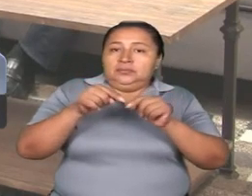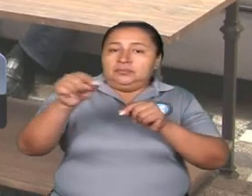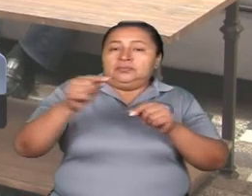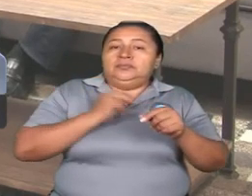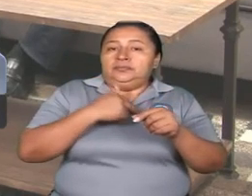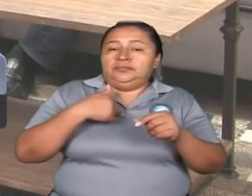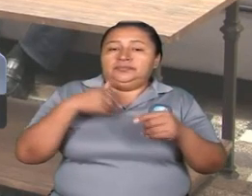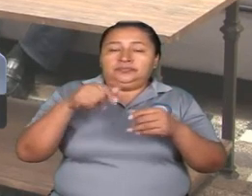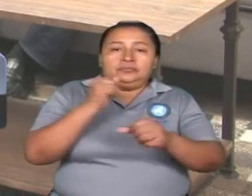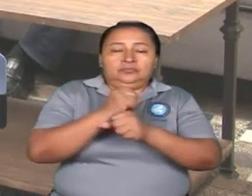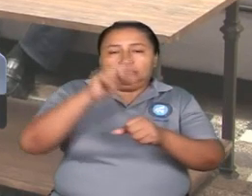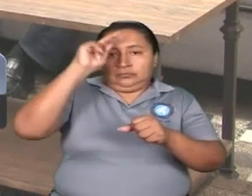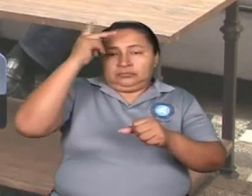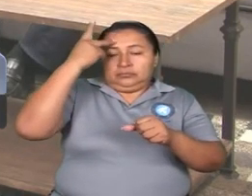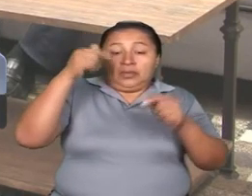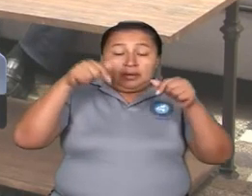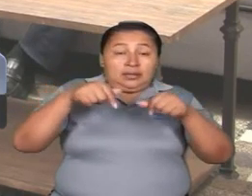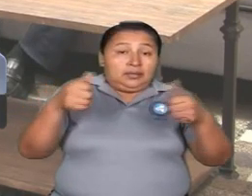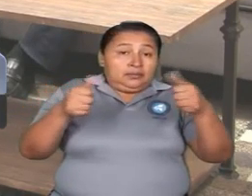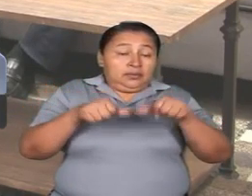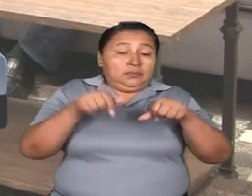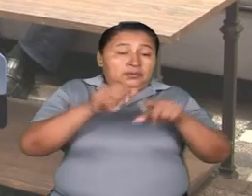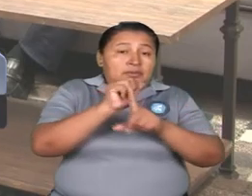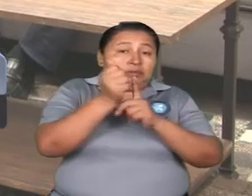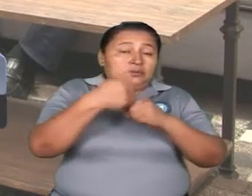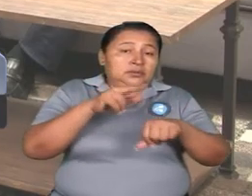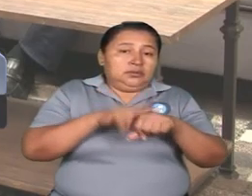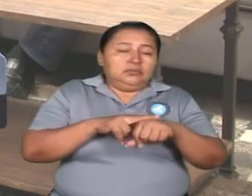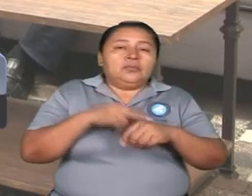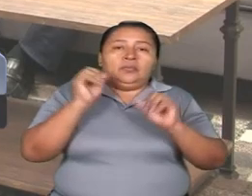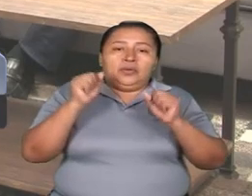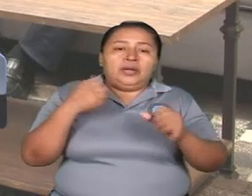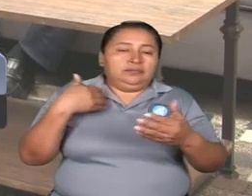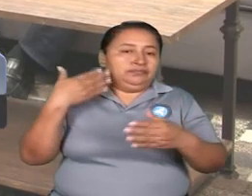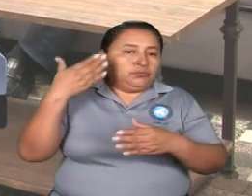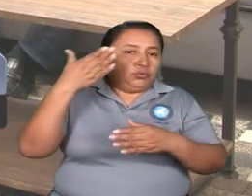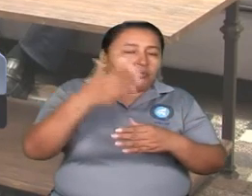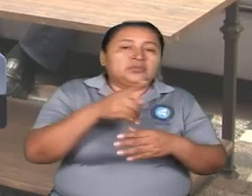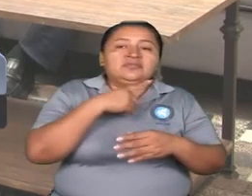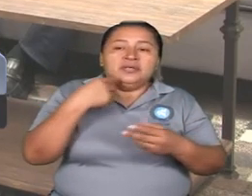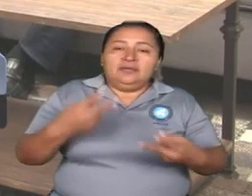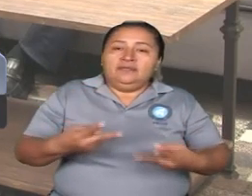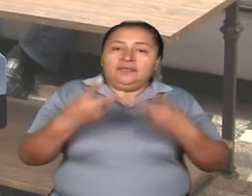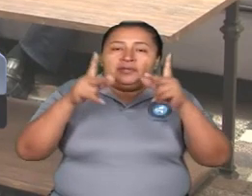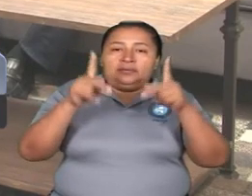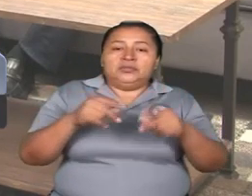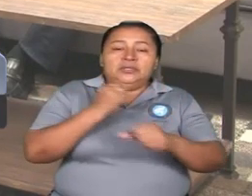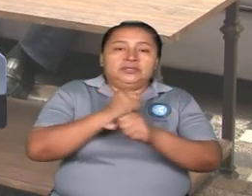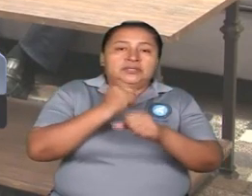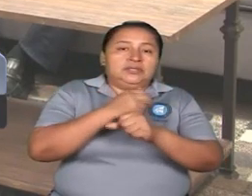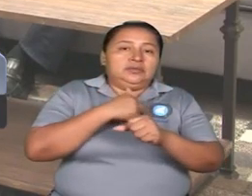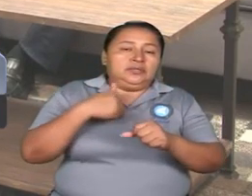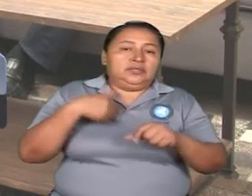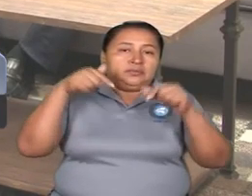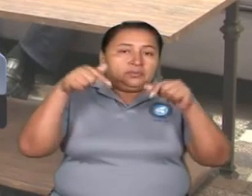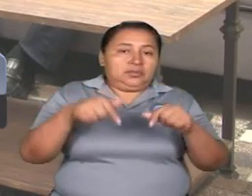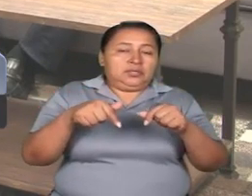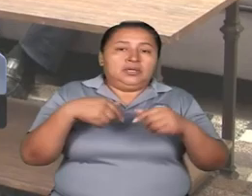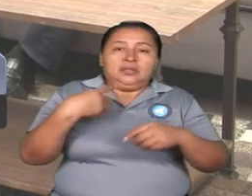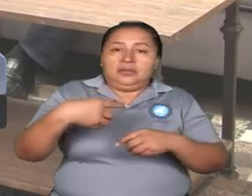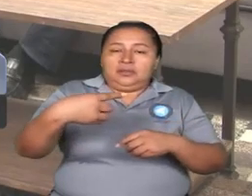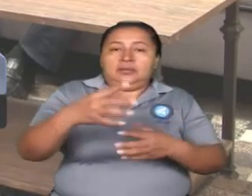estas políticas que aquí aprobamos en la Asamblea Nacional, aterrizarlas y llevarlas a la realidad. Ese es parte del trabajo que nosotros hacemos todos